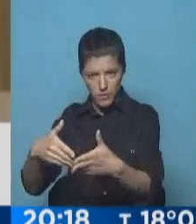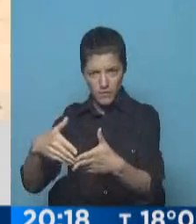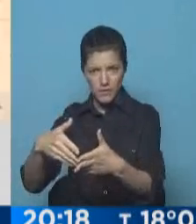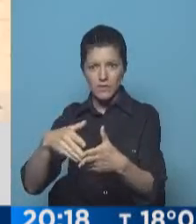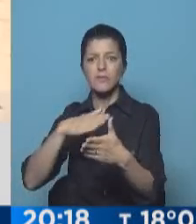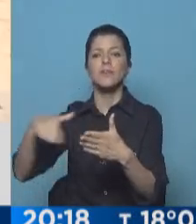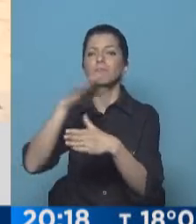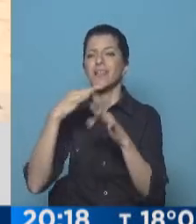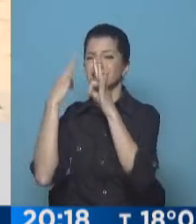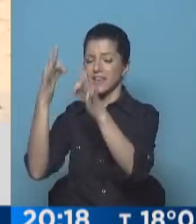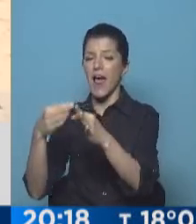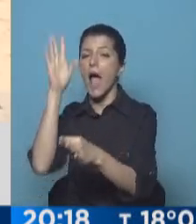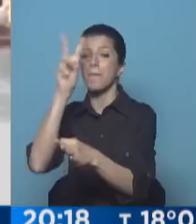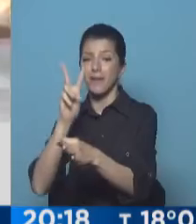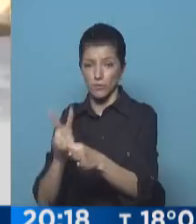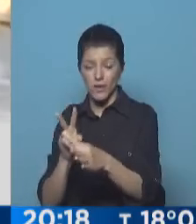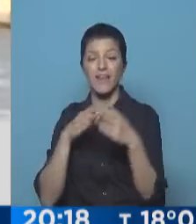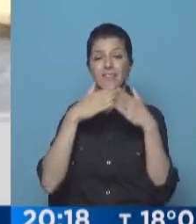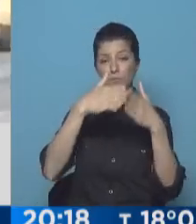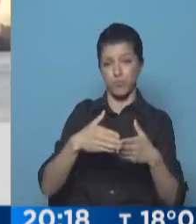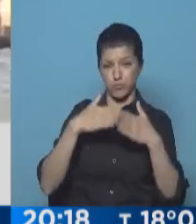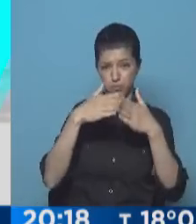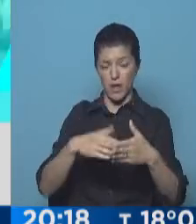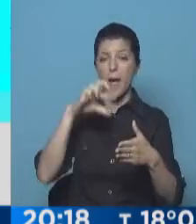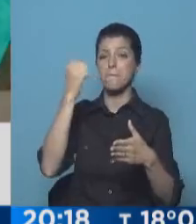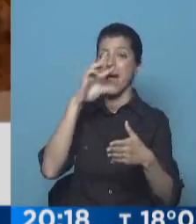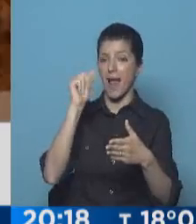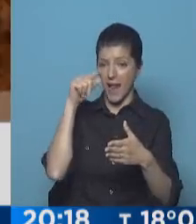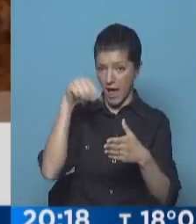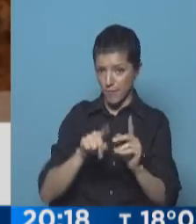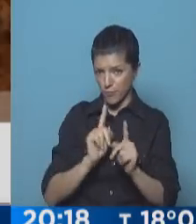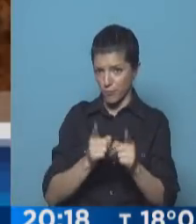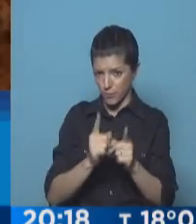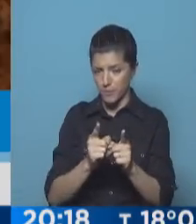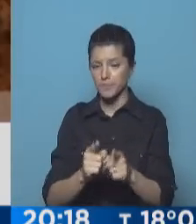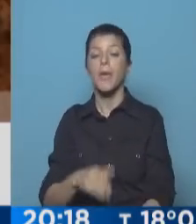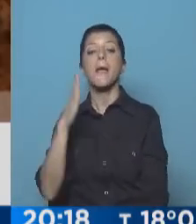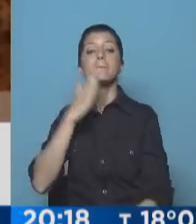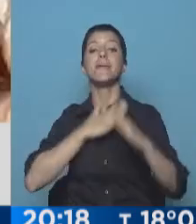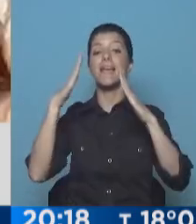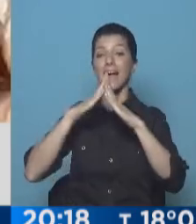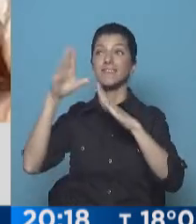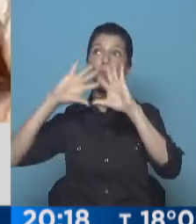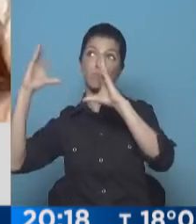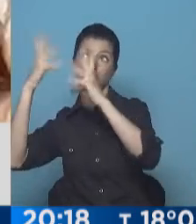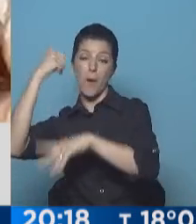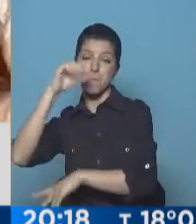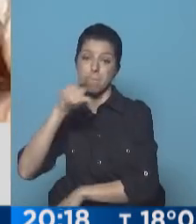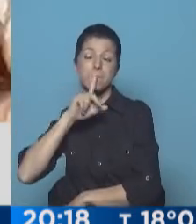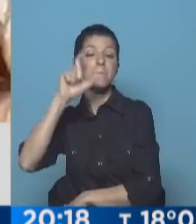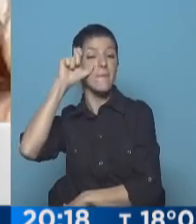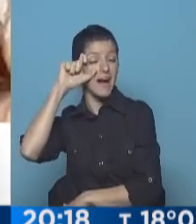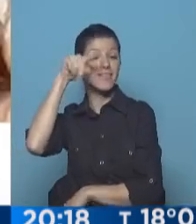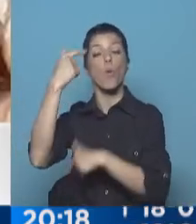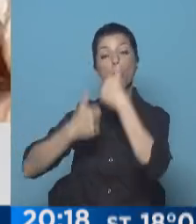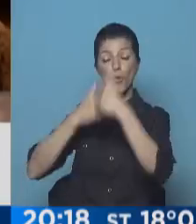destino Venezuela y estaba amarrada en el puerto de la ciudad de Pará. Mi casa en Marte. Tras un concurso, la